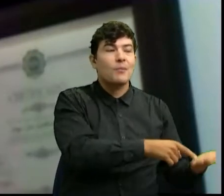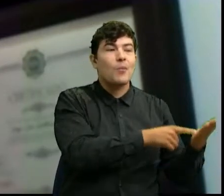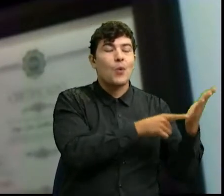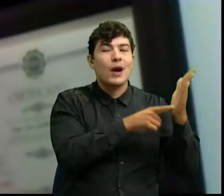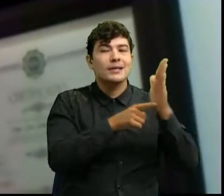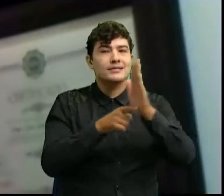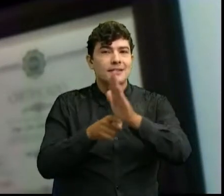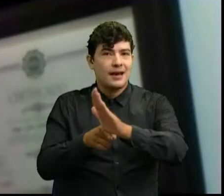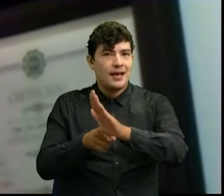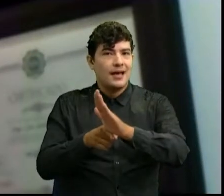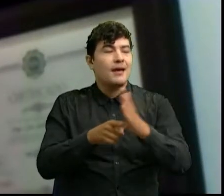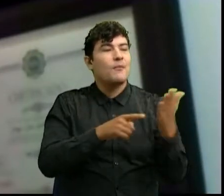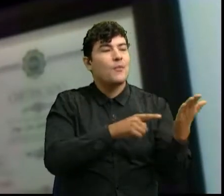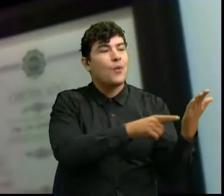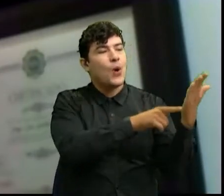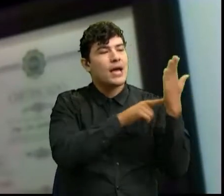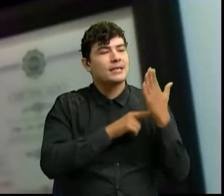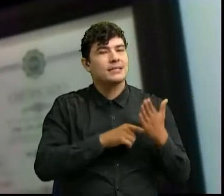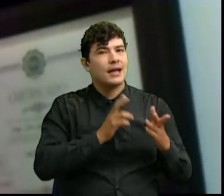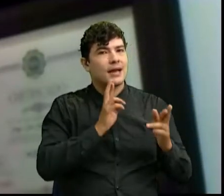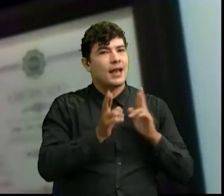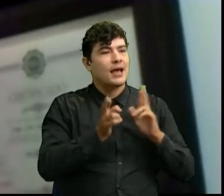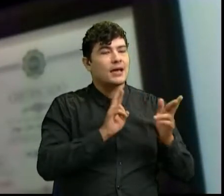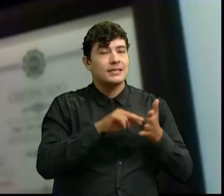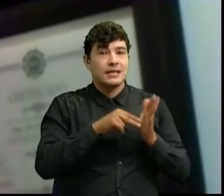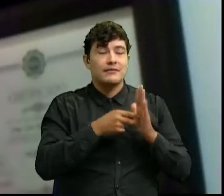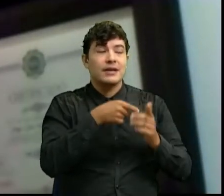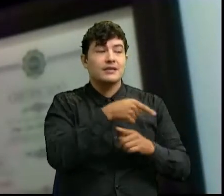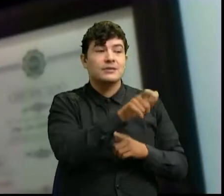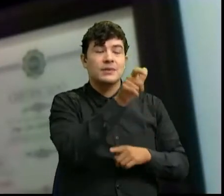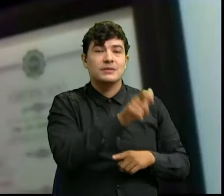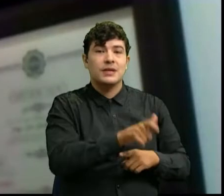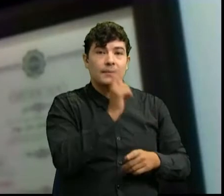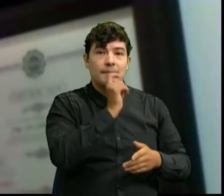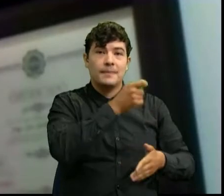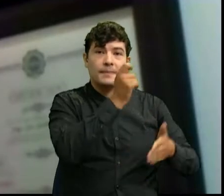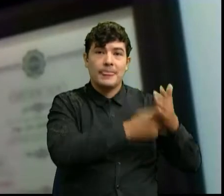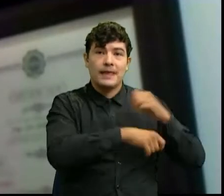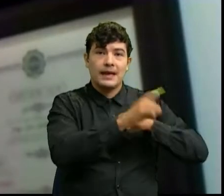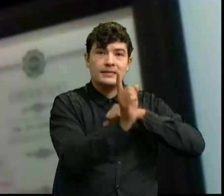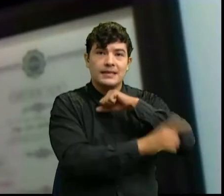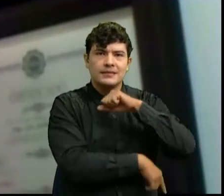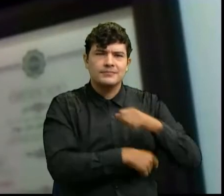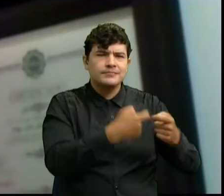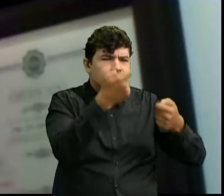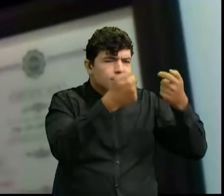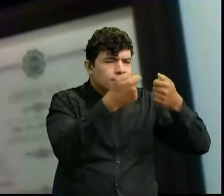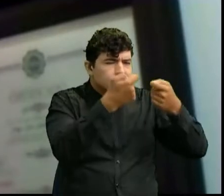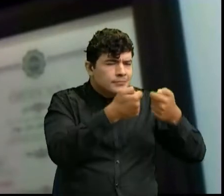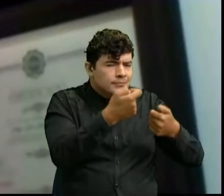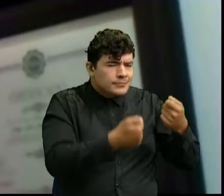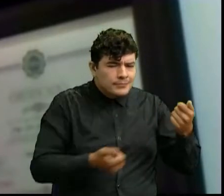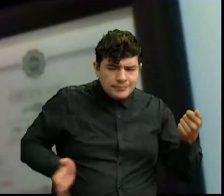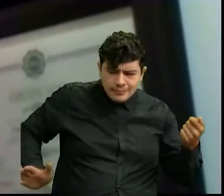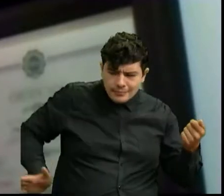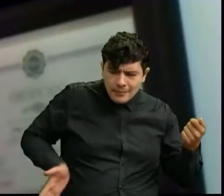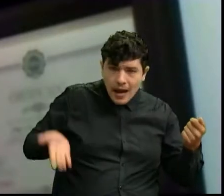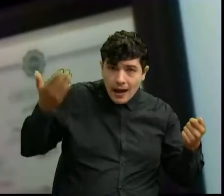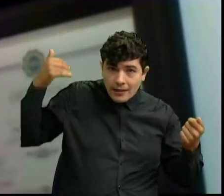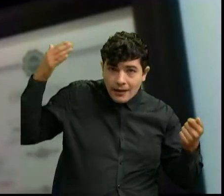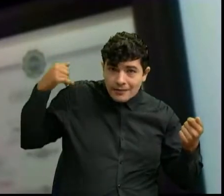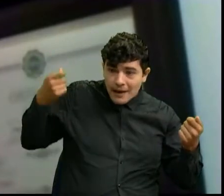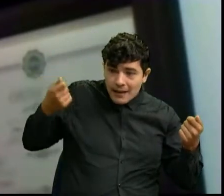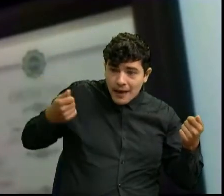relación de trabajo, el contrato de trabajo, va a ser condenado al pago de un cálculo actuarial. ¿El cálculo actuarial qué es? Una cifra, un